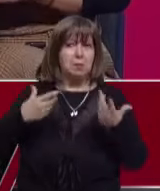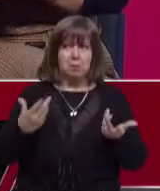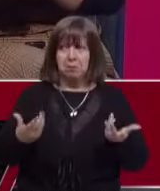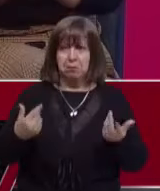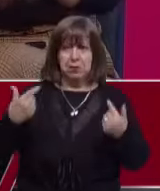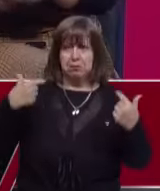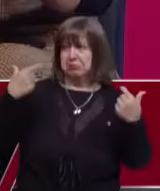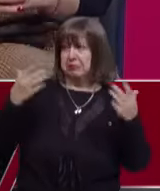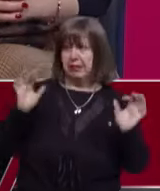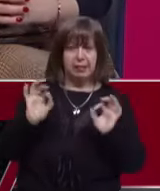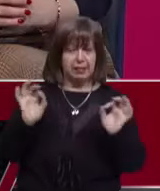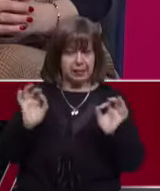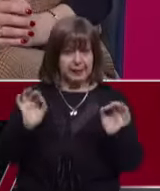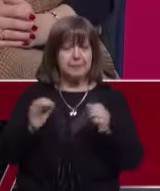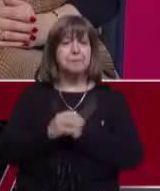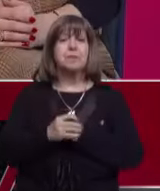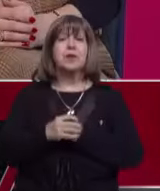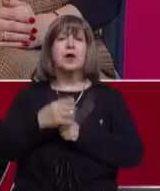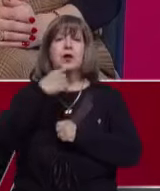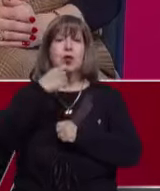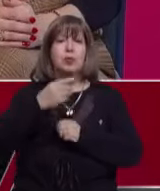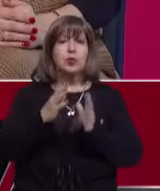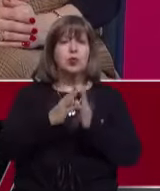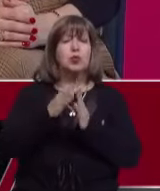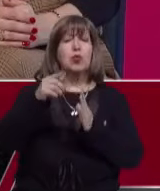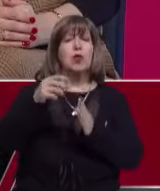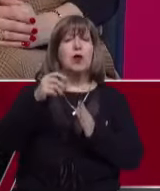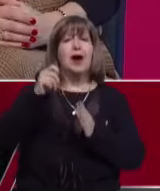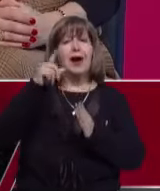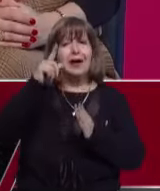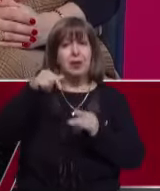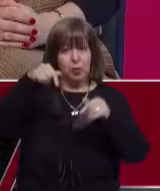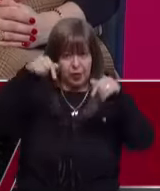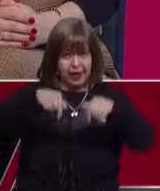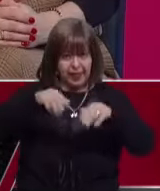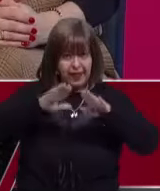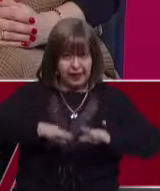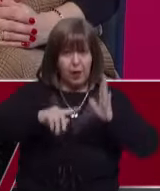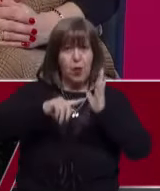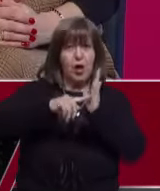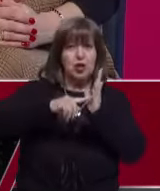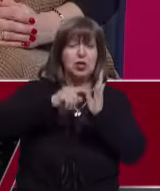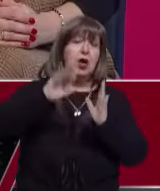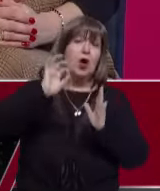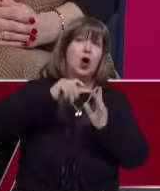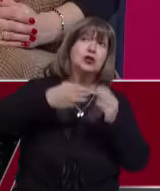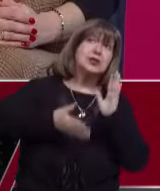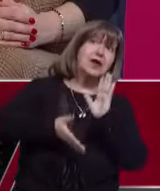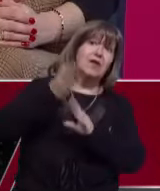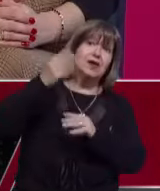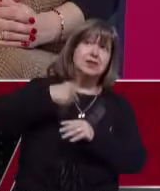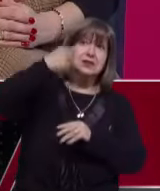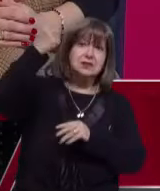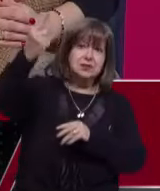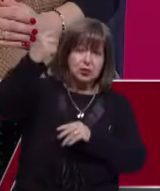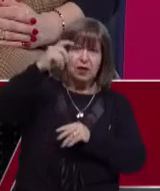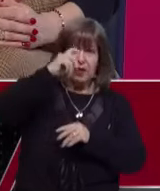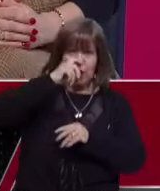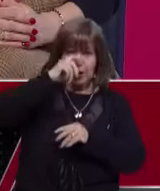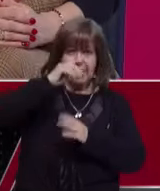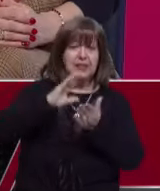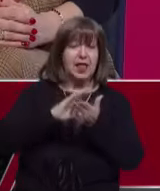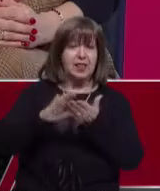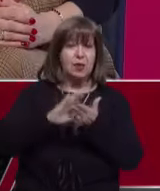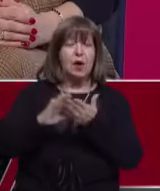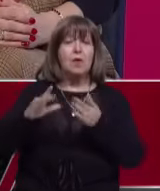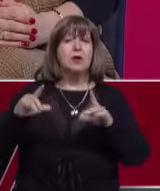antes de despedirte consultarte volvés a entes Cómo sigue la tarea estamos transmitiendo permanentemente con América con América 24 todos